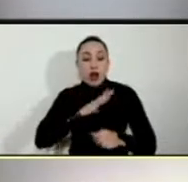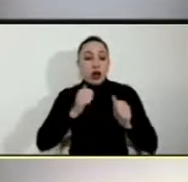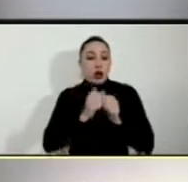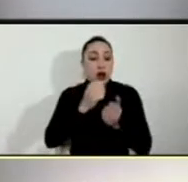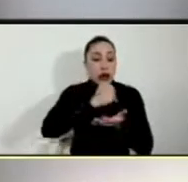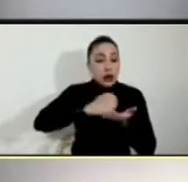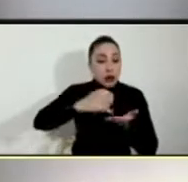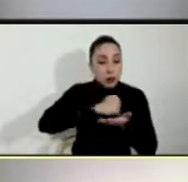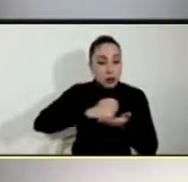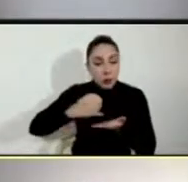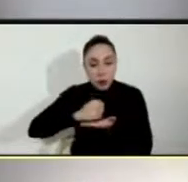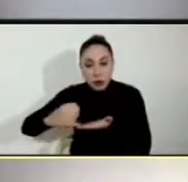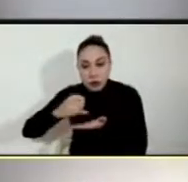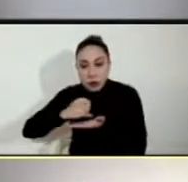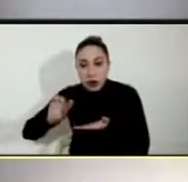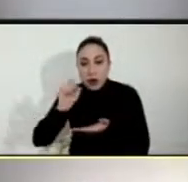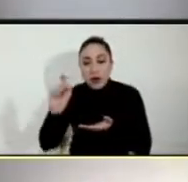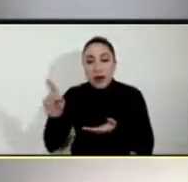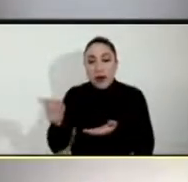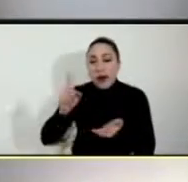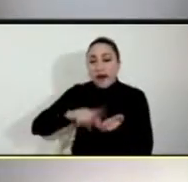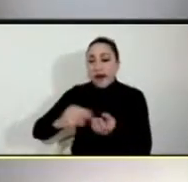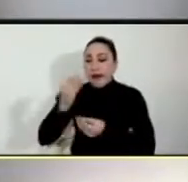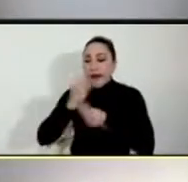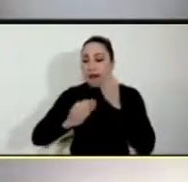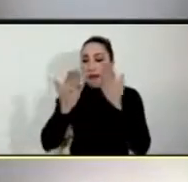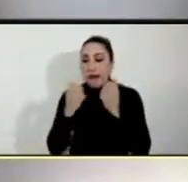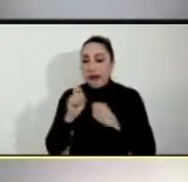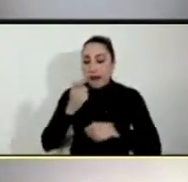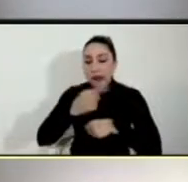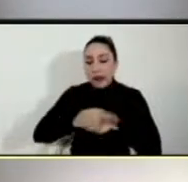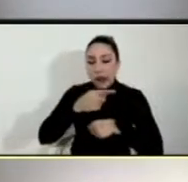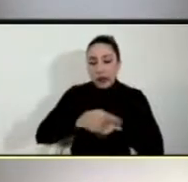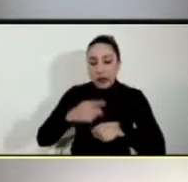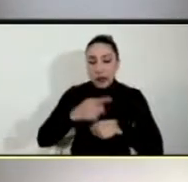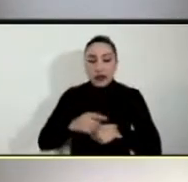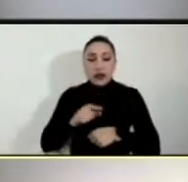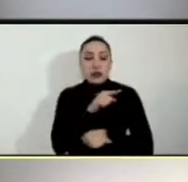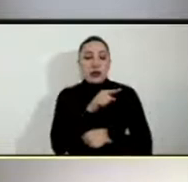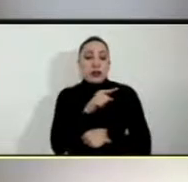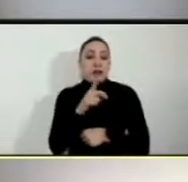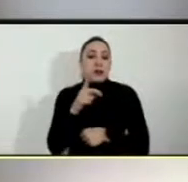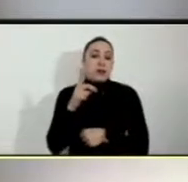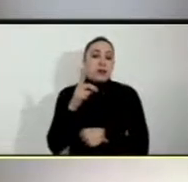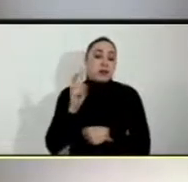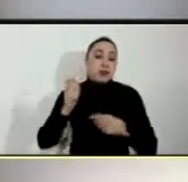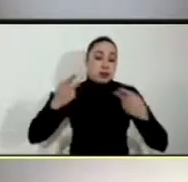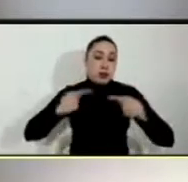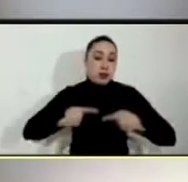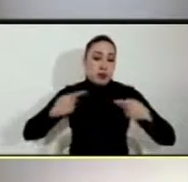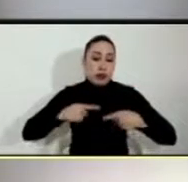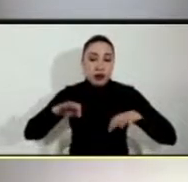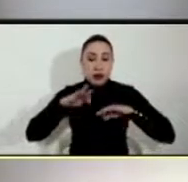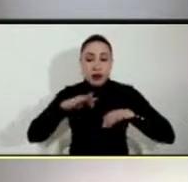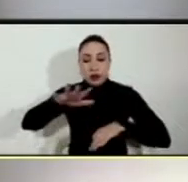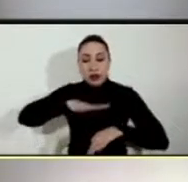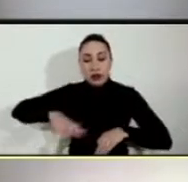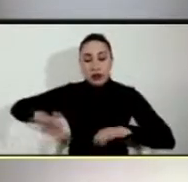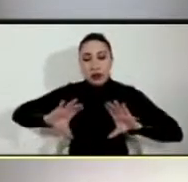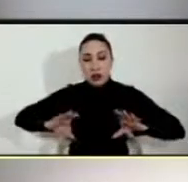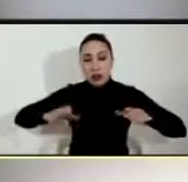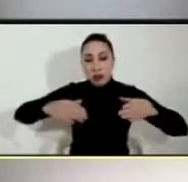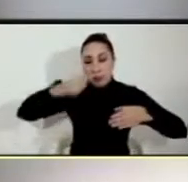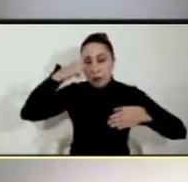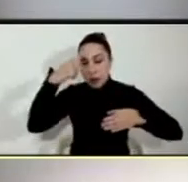alimentaria y la nutrición. Las y los integrantes de las comunidades rurales productoras de alimentos y cuyos